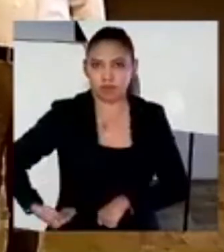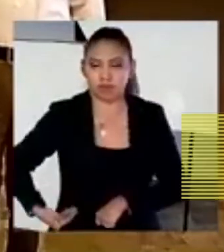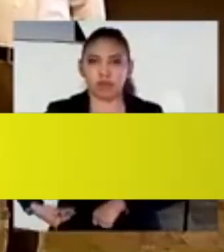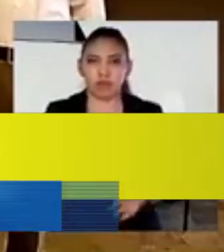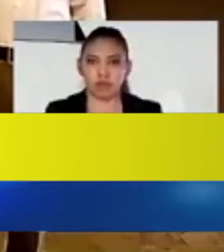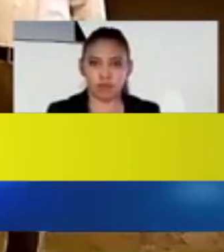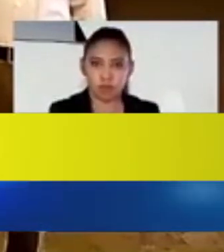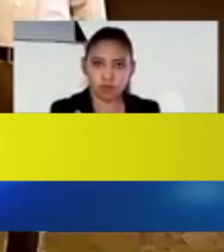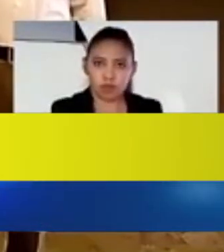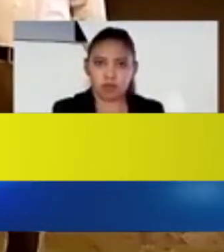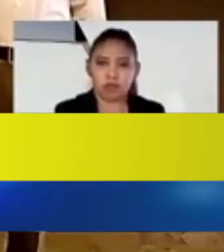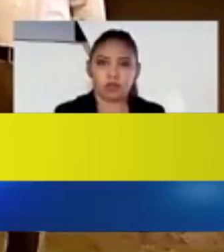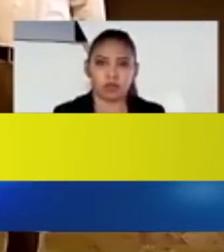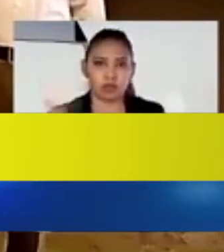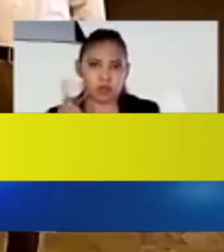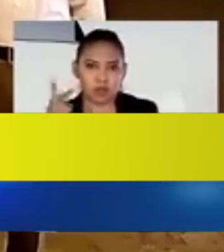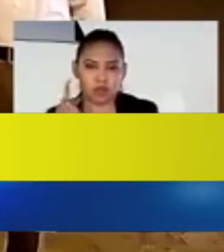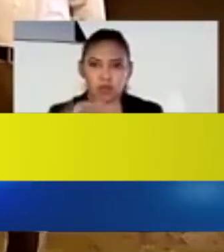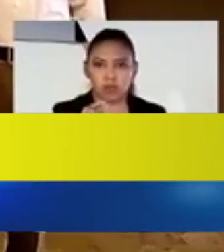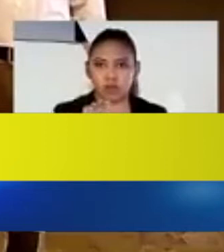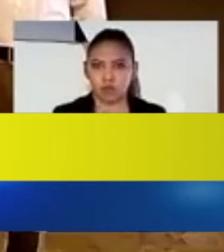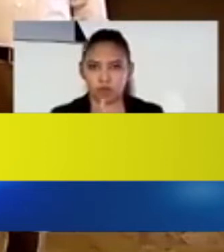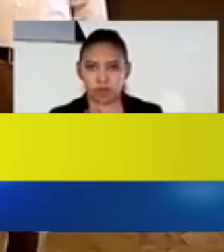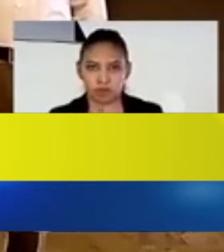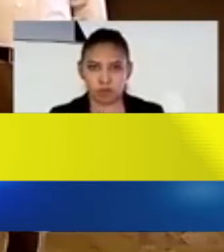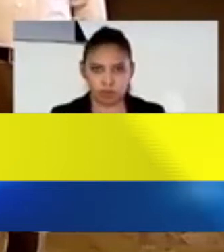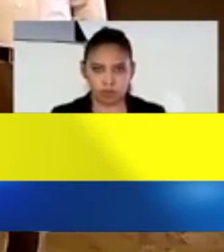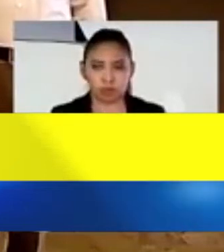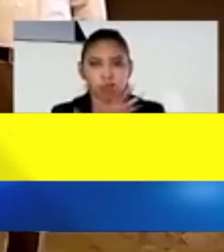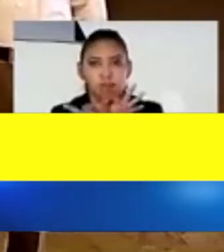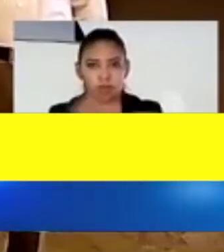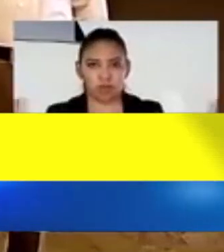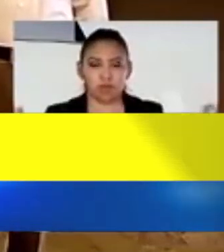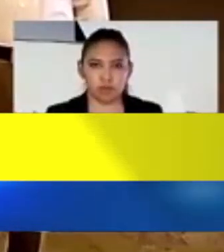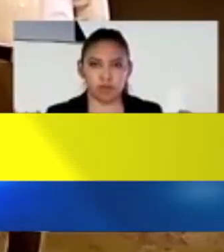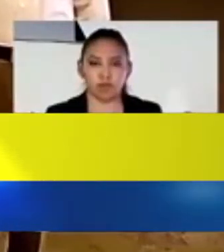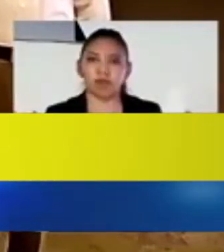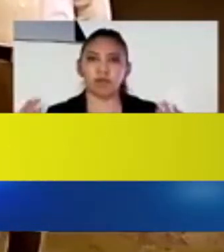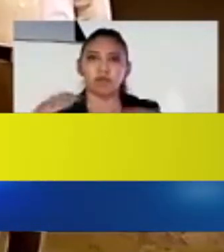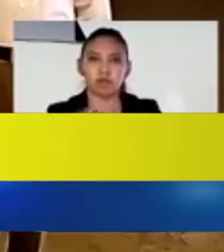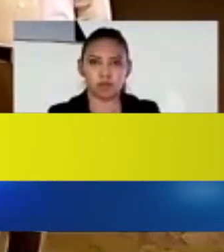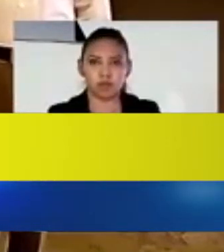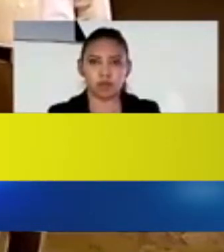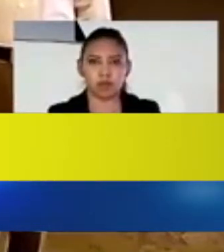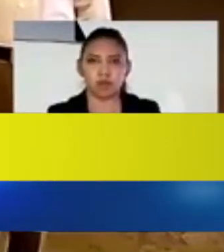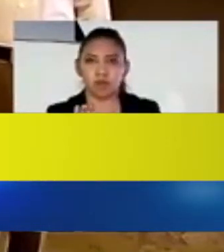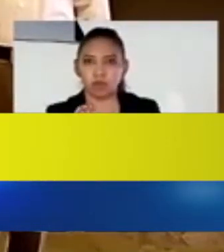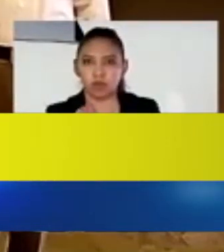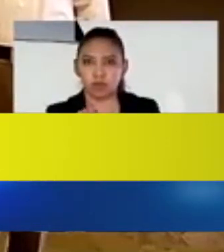La declaratoria de la fase 3 es un llamado a la unidad de todas y todos, un llamado a